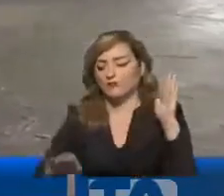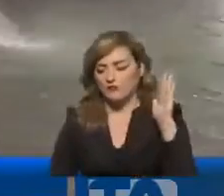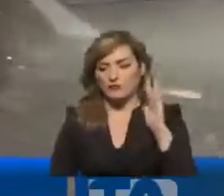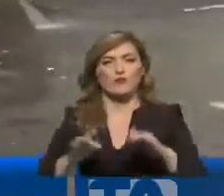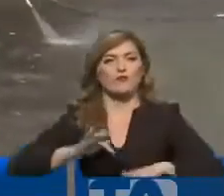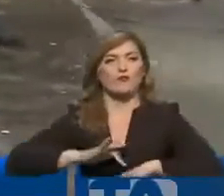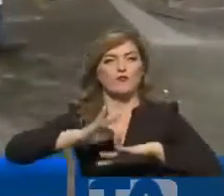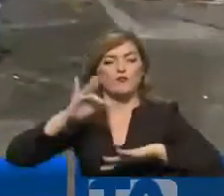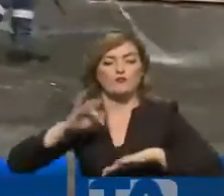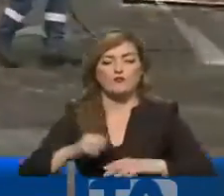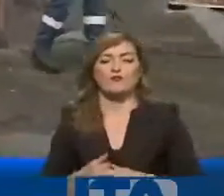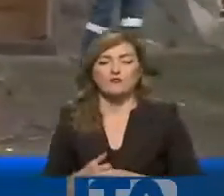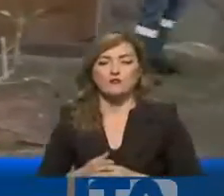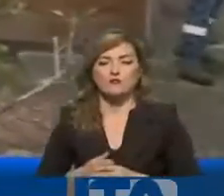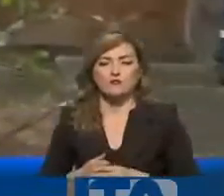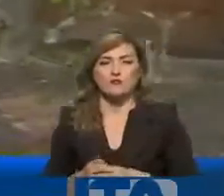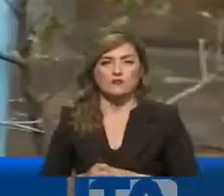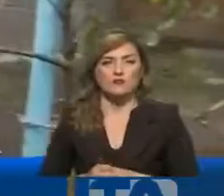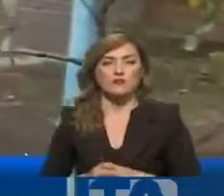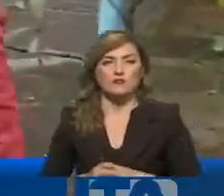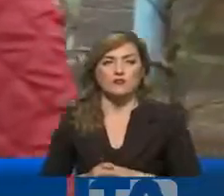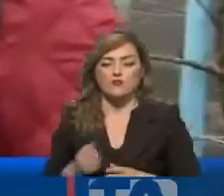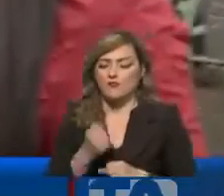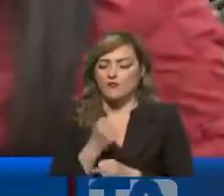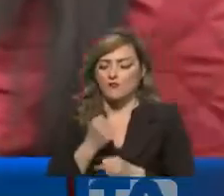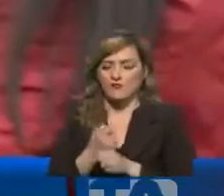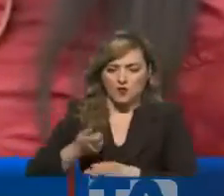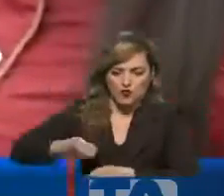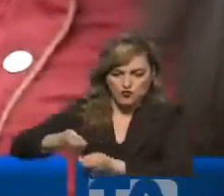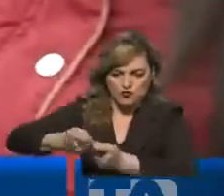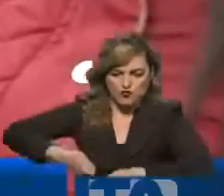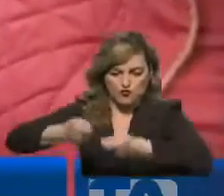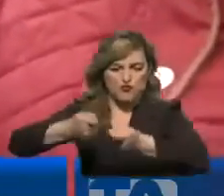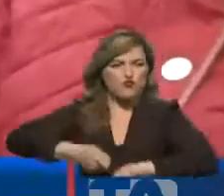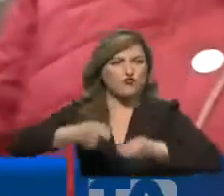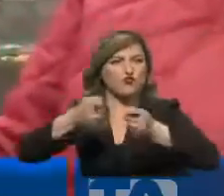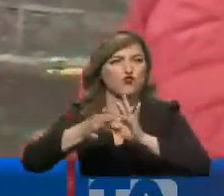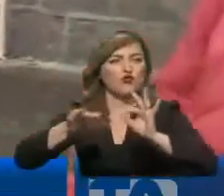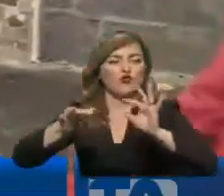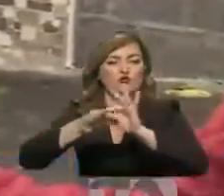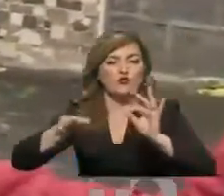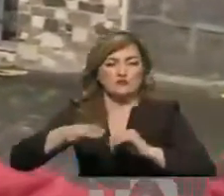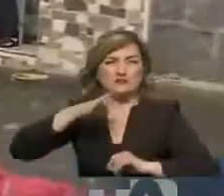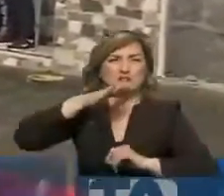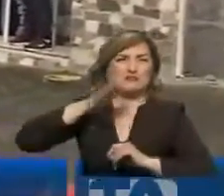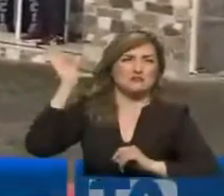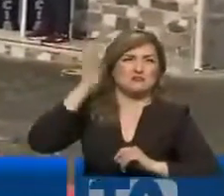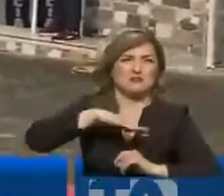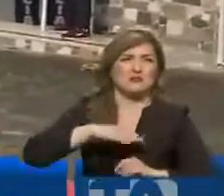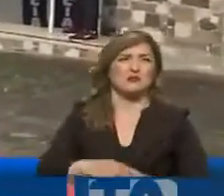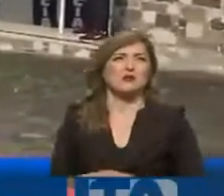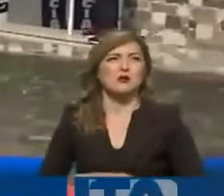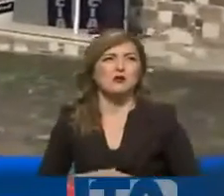la madrugada incluso, hacen esta tarea de hidrolavado para evitar precisamente estos olores desagradables que